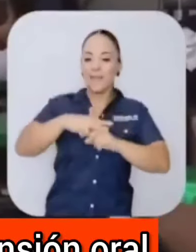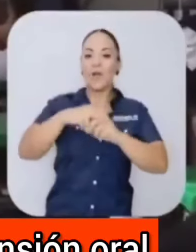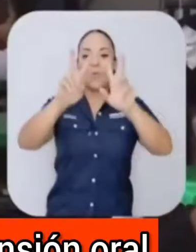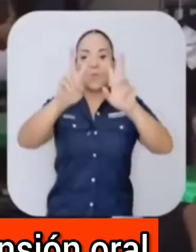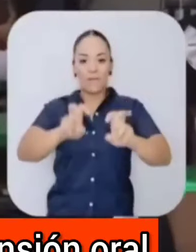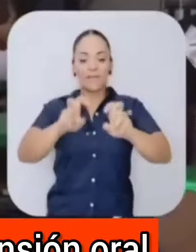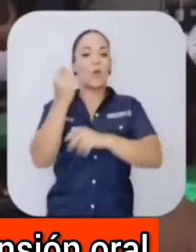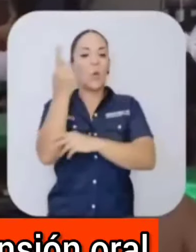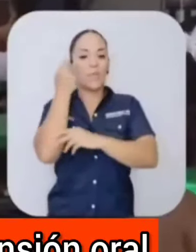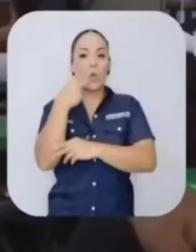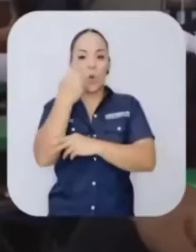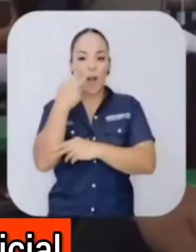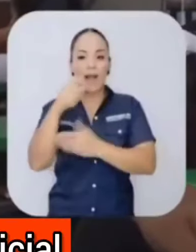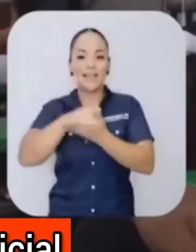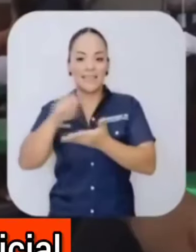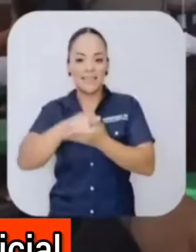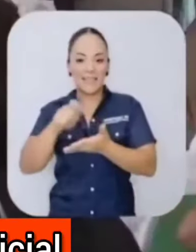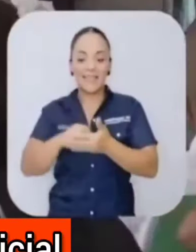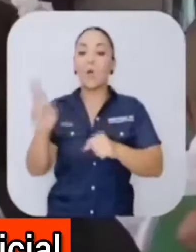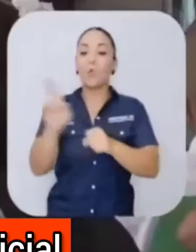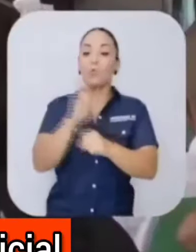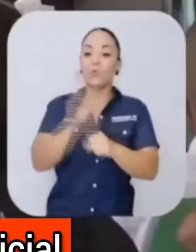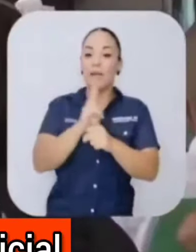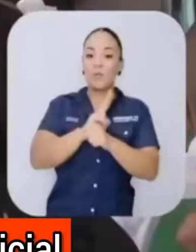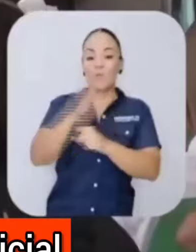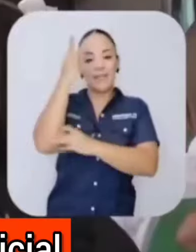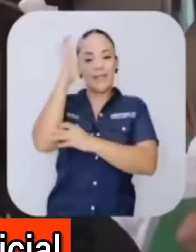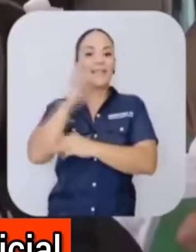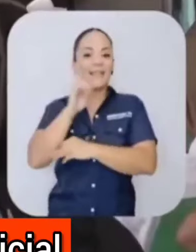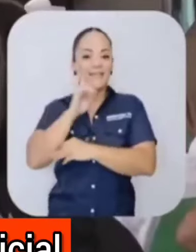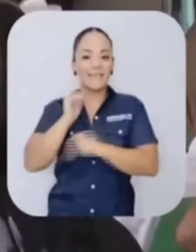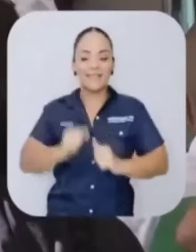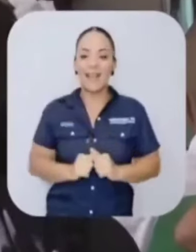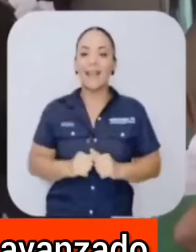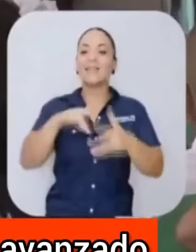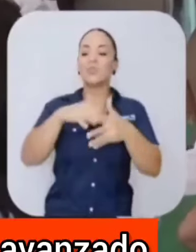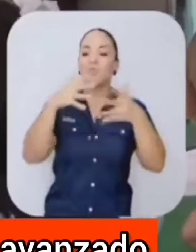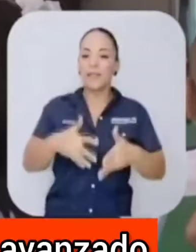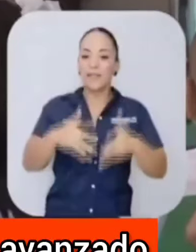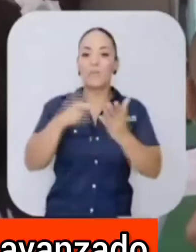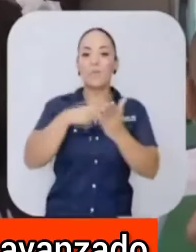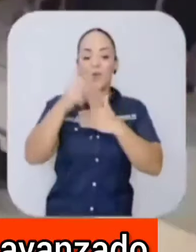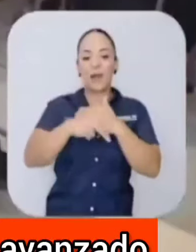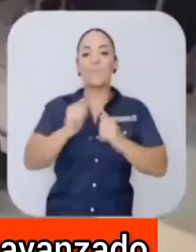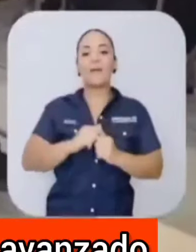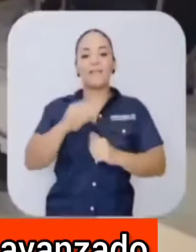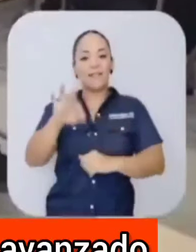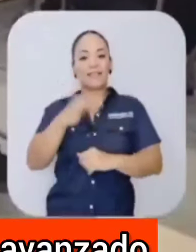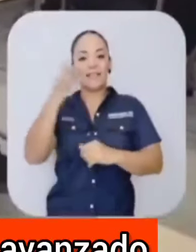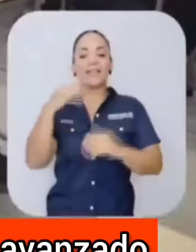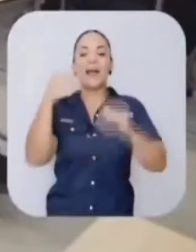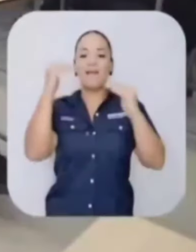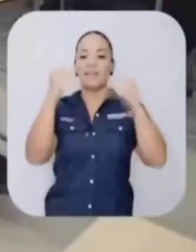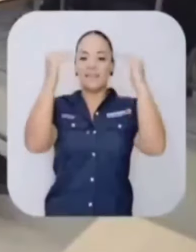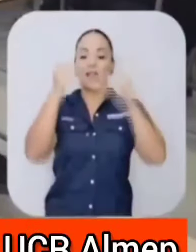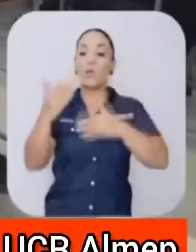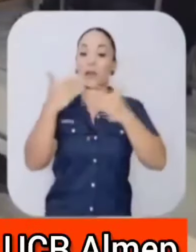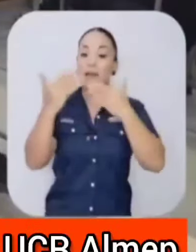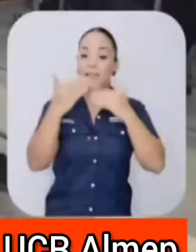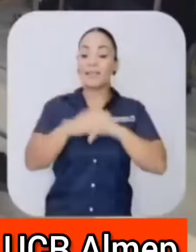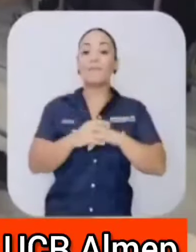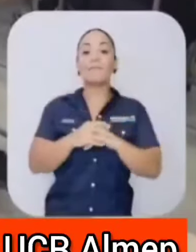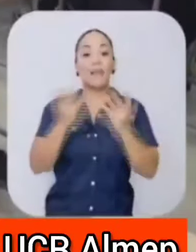implementaron las pruebas de comprensión oral y escrita utilizando inteligencia artificial con estudiantes del programa de francés avanzado,